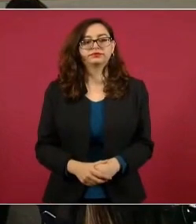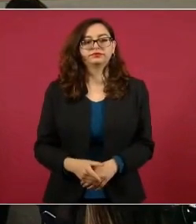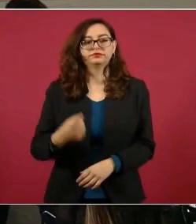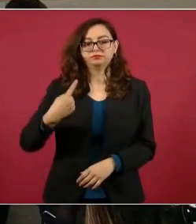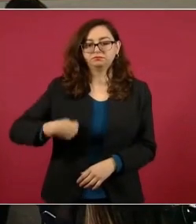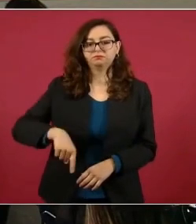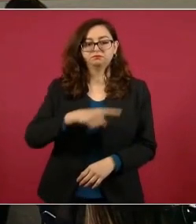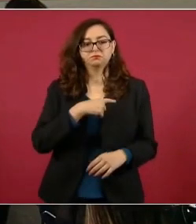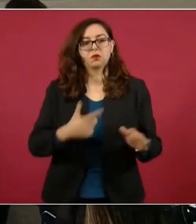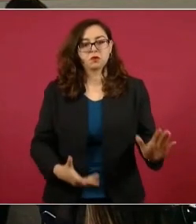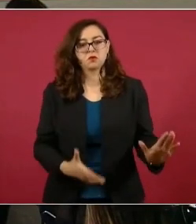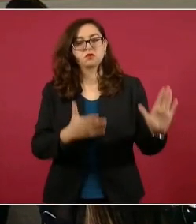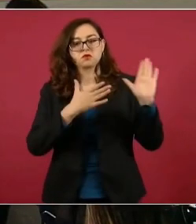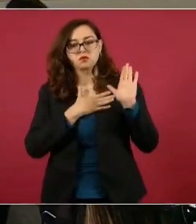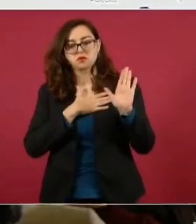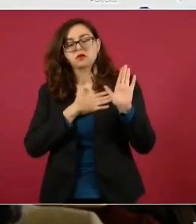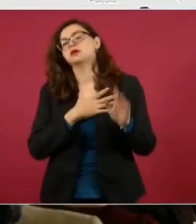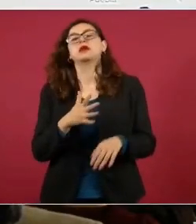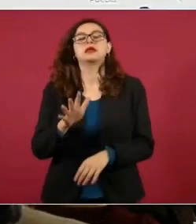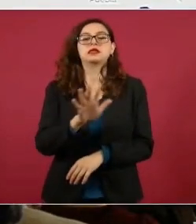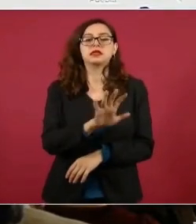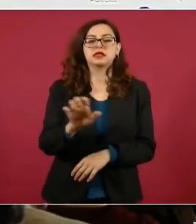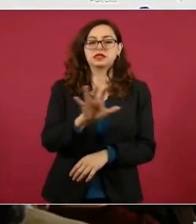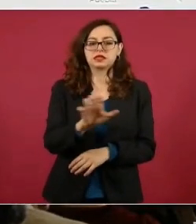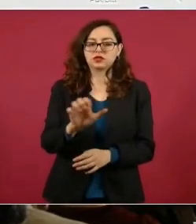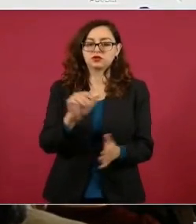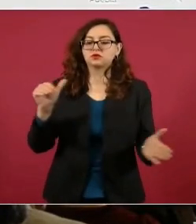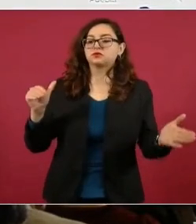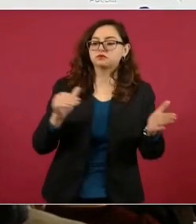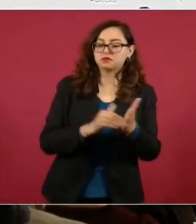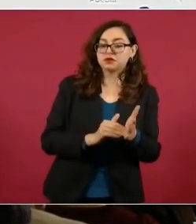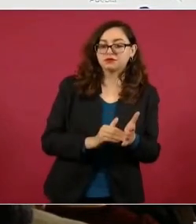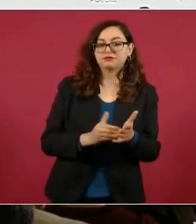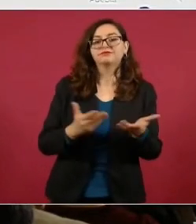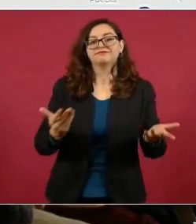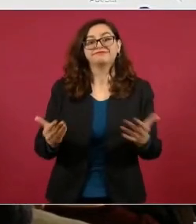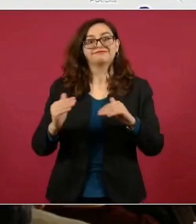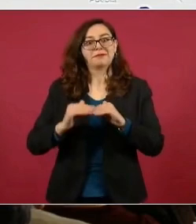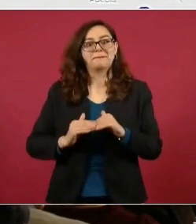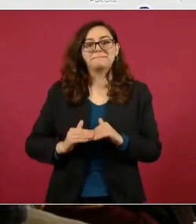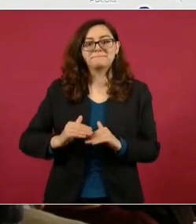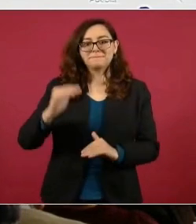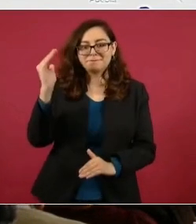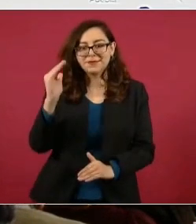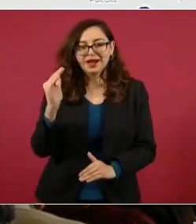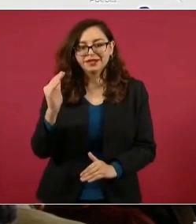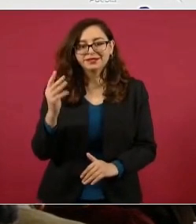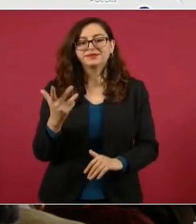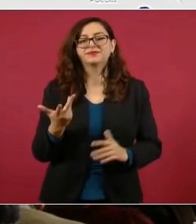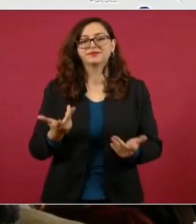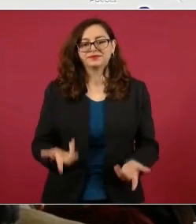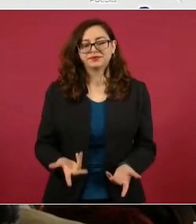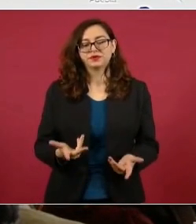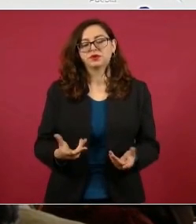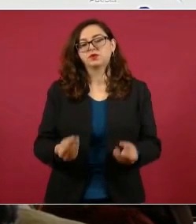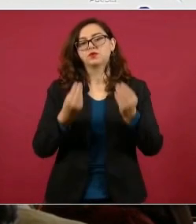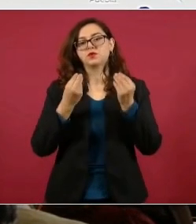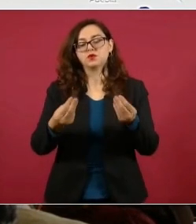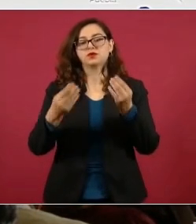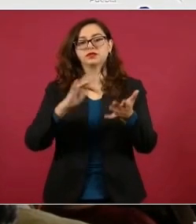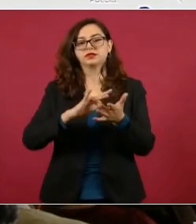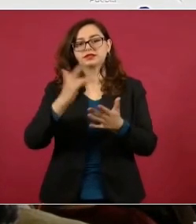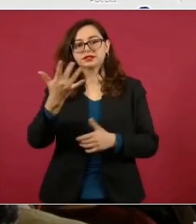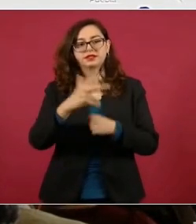500.000 para el 19 de septiembre rebasamos la meta y hay que agradecer a los 13 estados